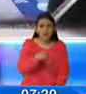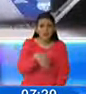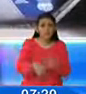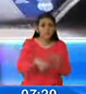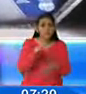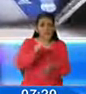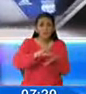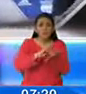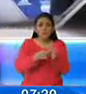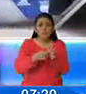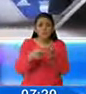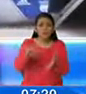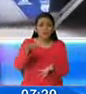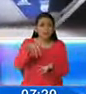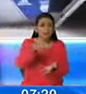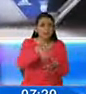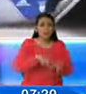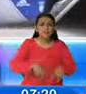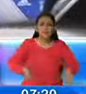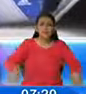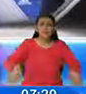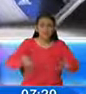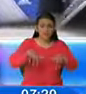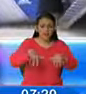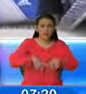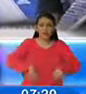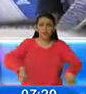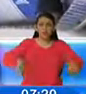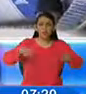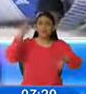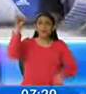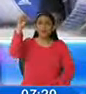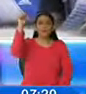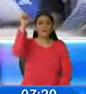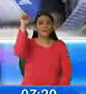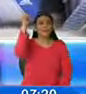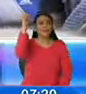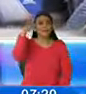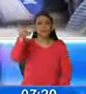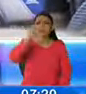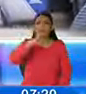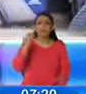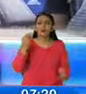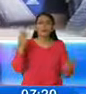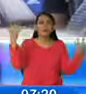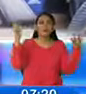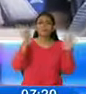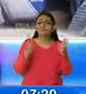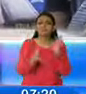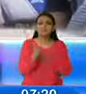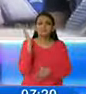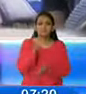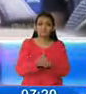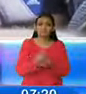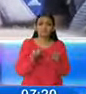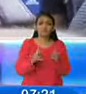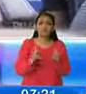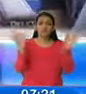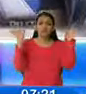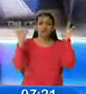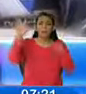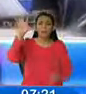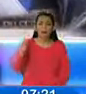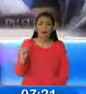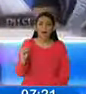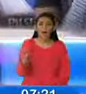después empezaron a sacarnos las sillas, cortaron el aire acondicionado de uno de los salones y luego la energía de una